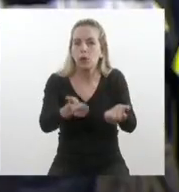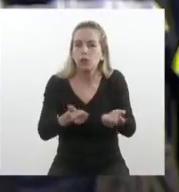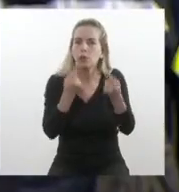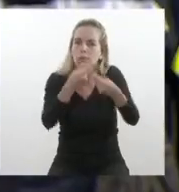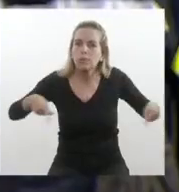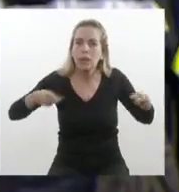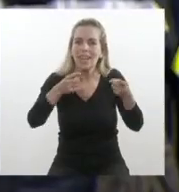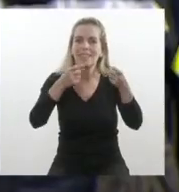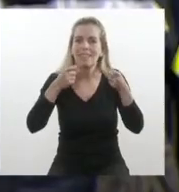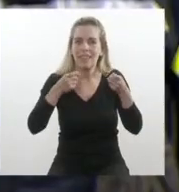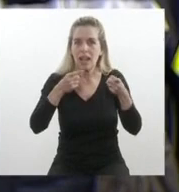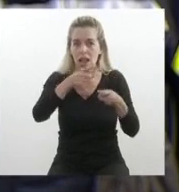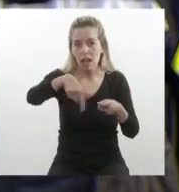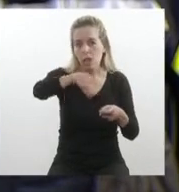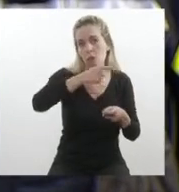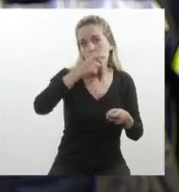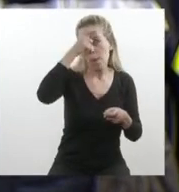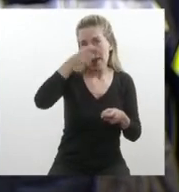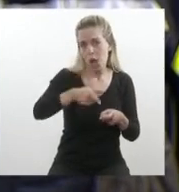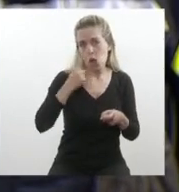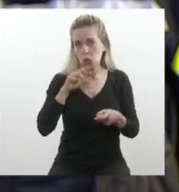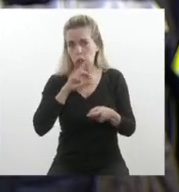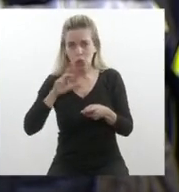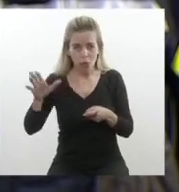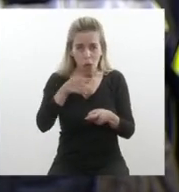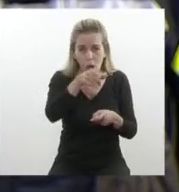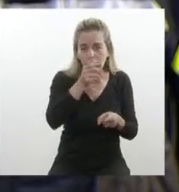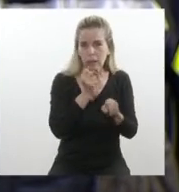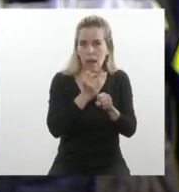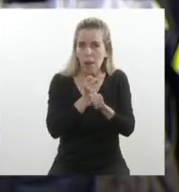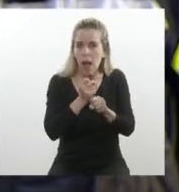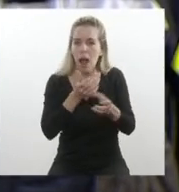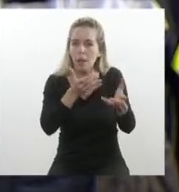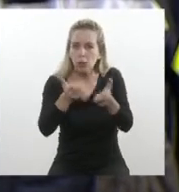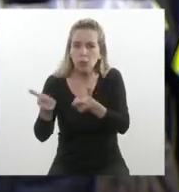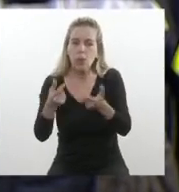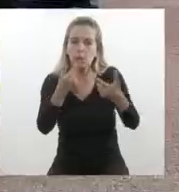para que esos bomberos y bomberas que trabajan en esos